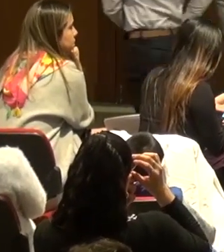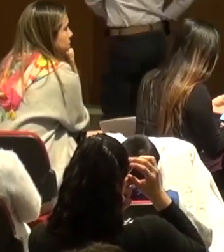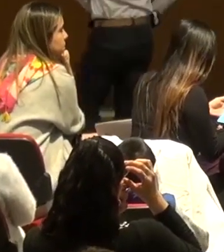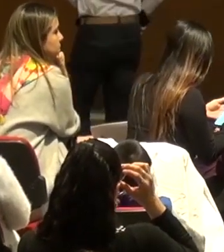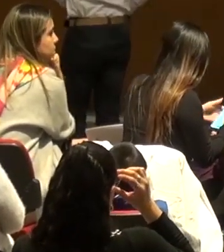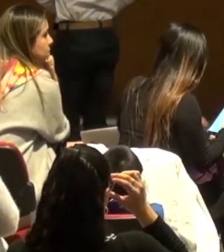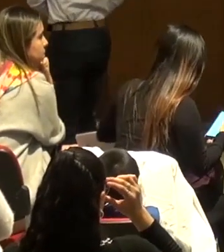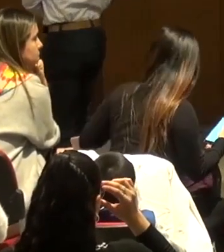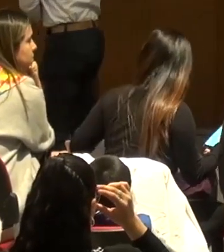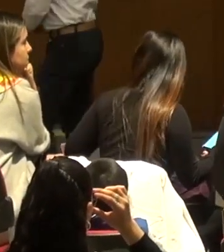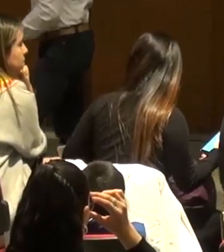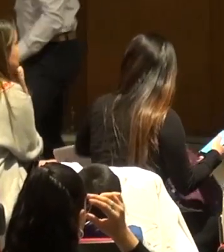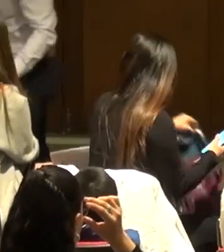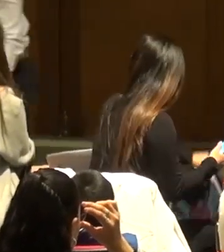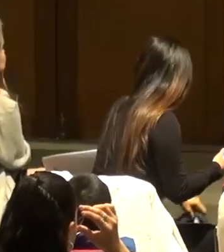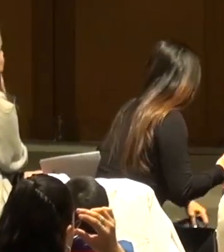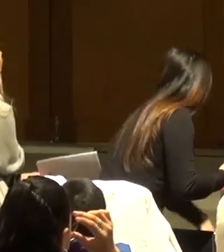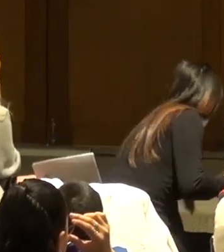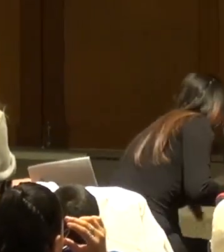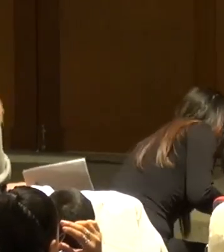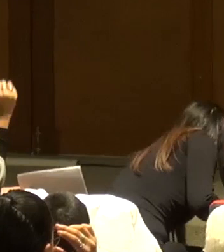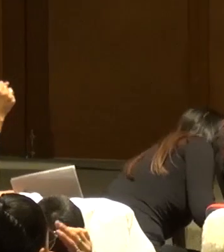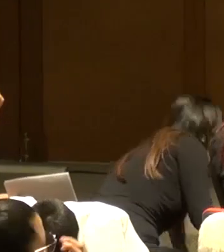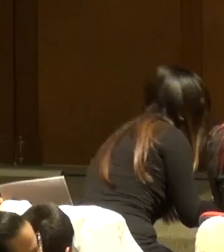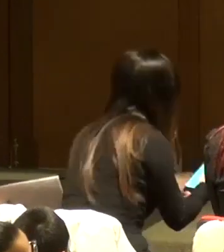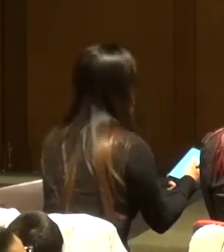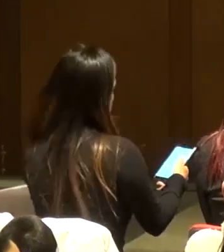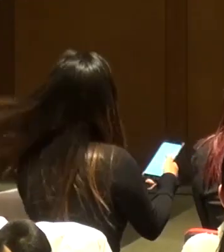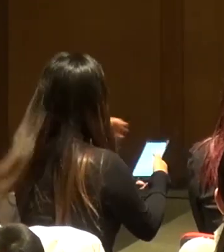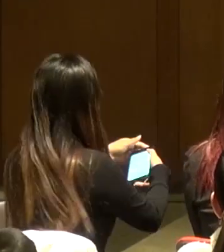Hola, hola a todos, buenos días. ¿Todos me ven bien?